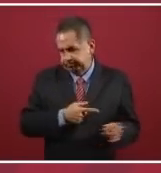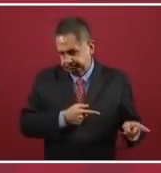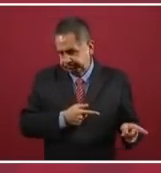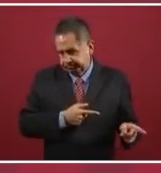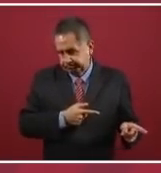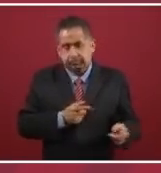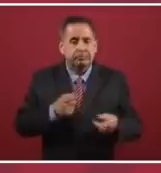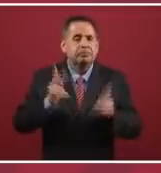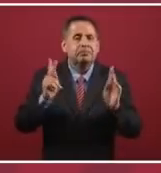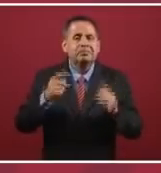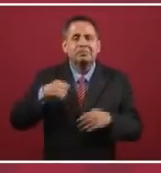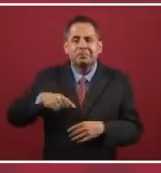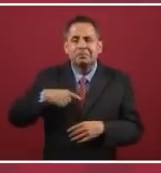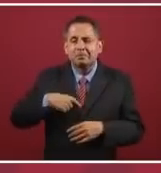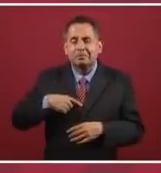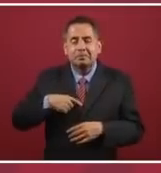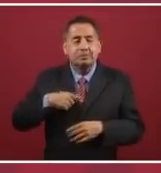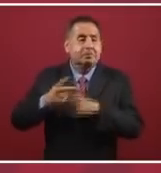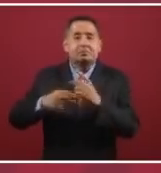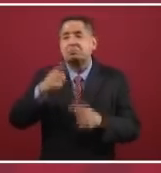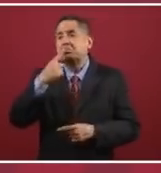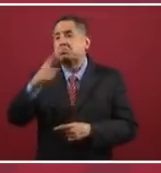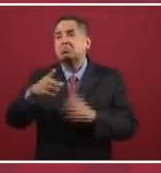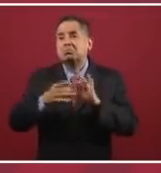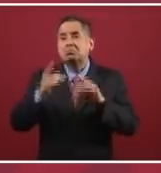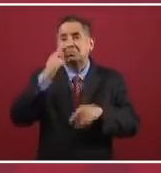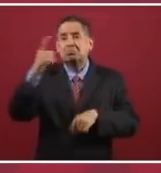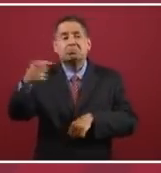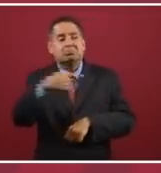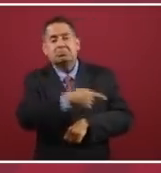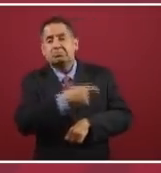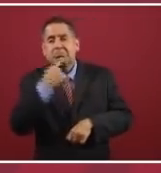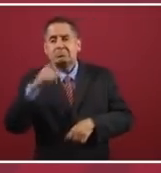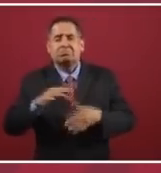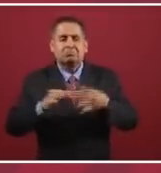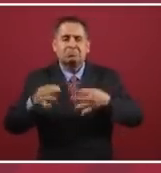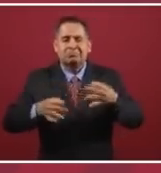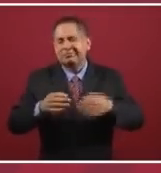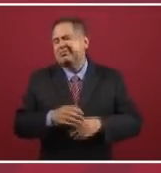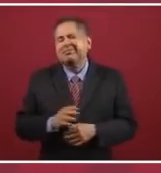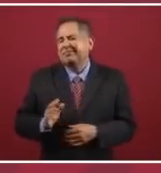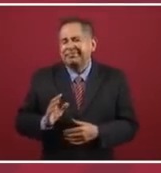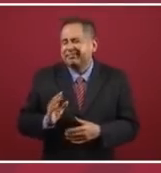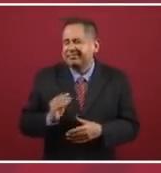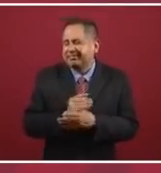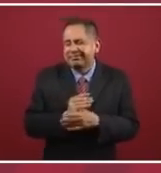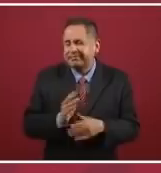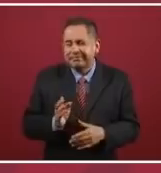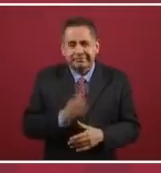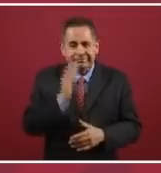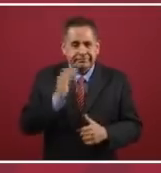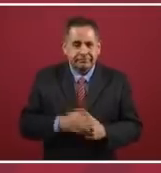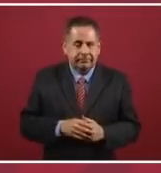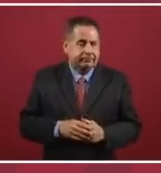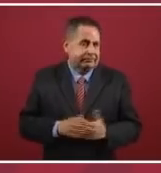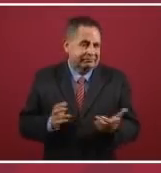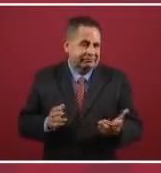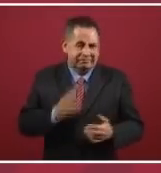no podemos nosotros meternos en denunciarlos